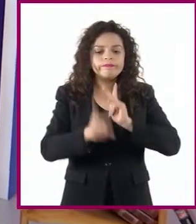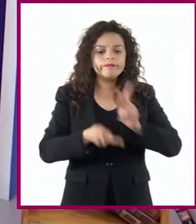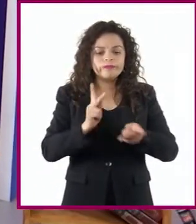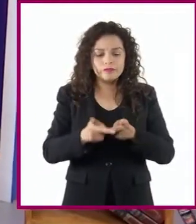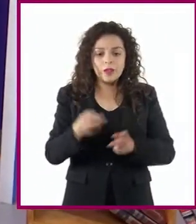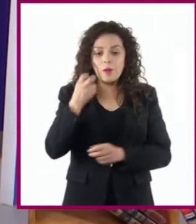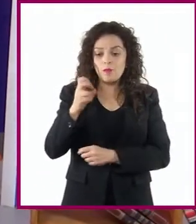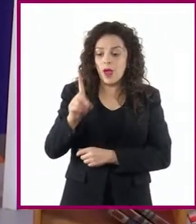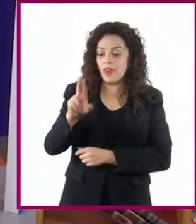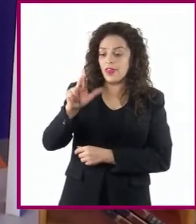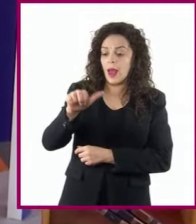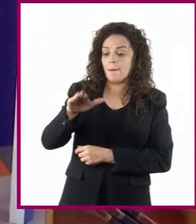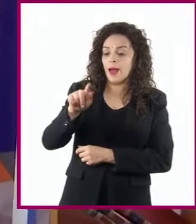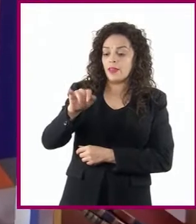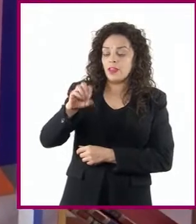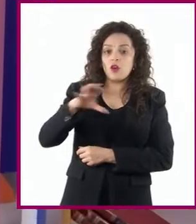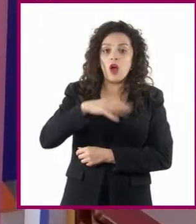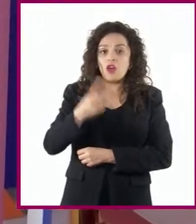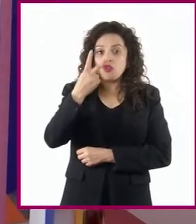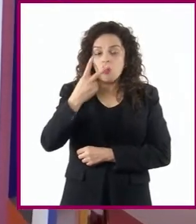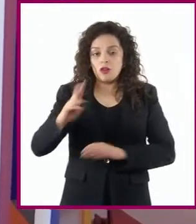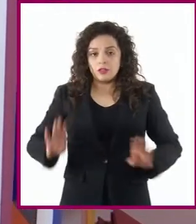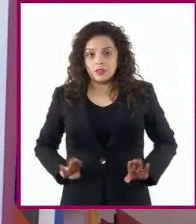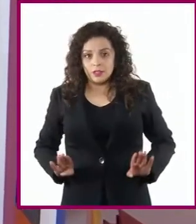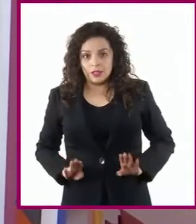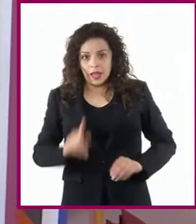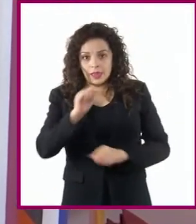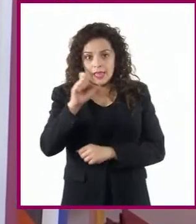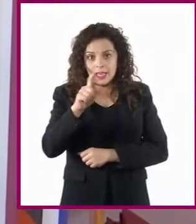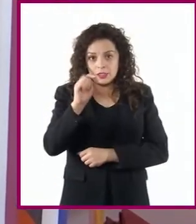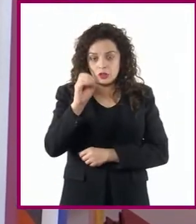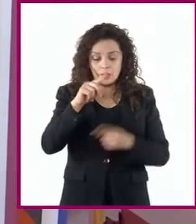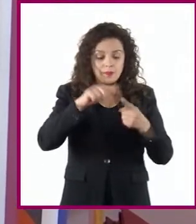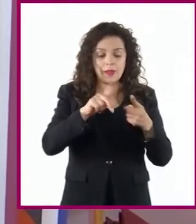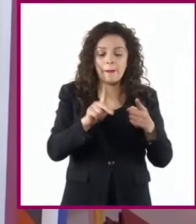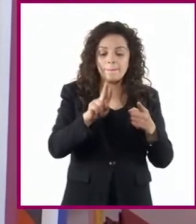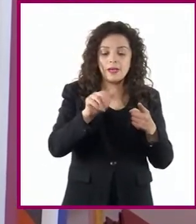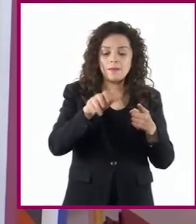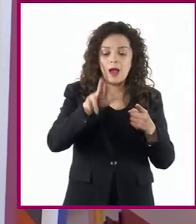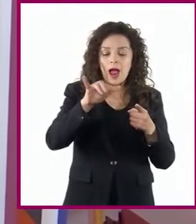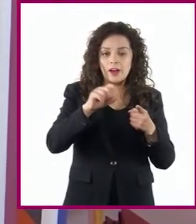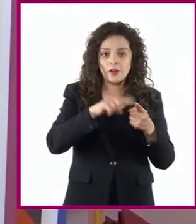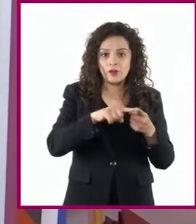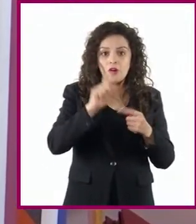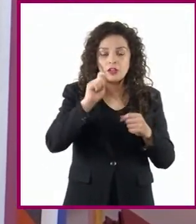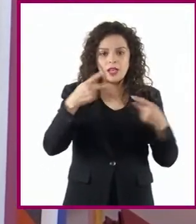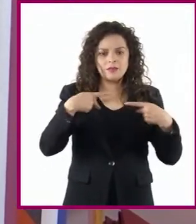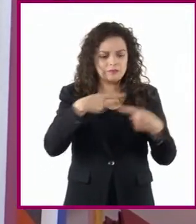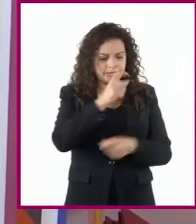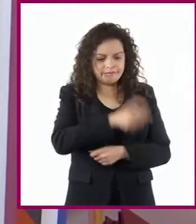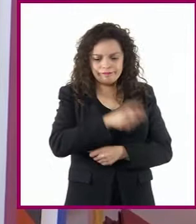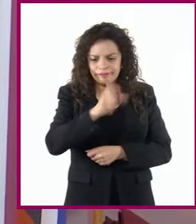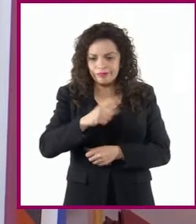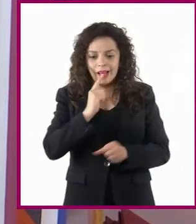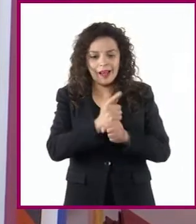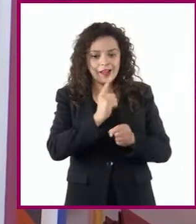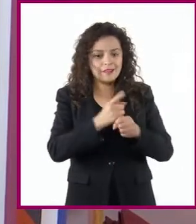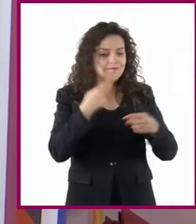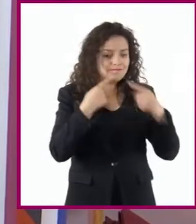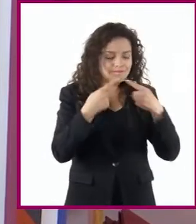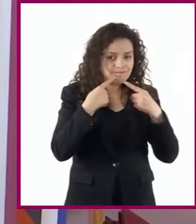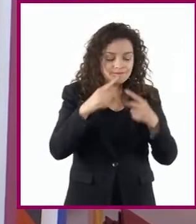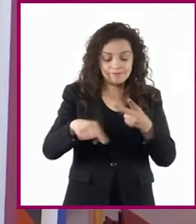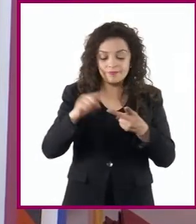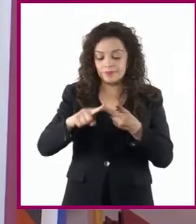dramático encontramos dos tipos de texto. El primario, aquel que pronuncian los personajes y que identificamos como diálogos, y el